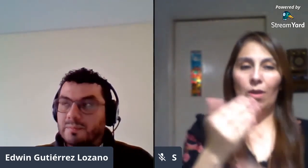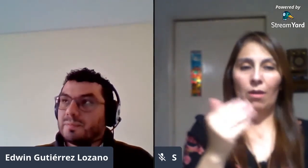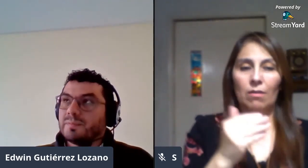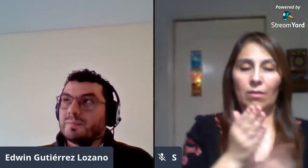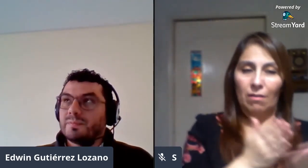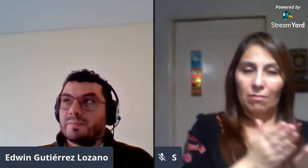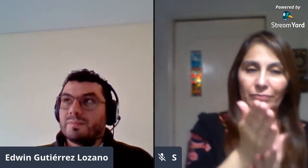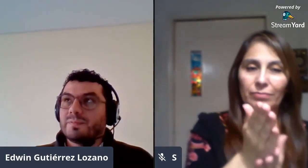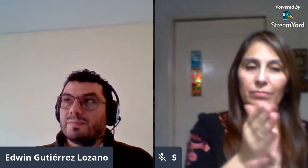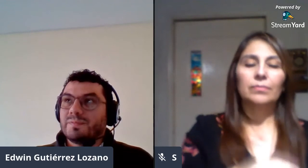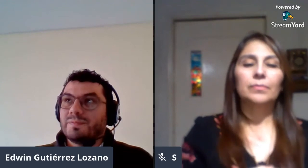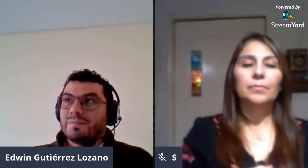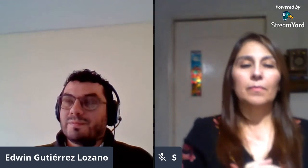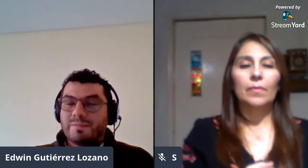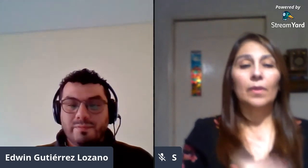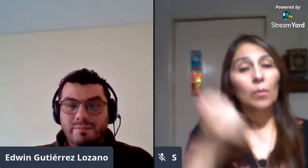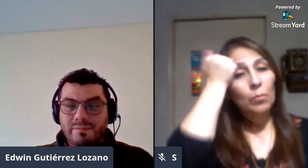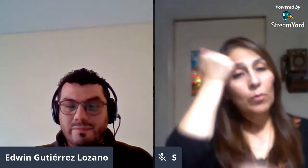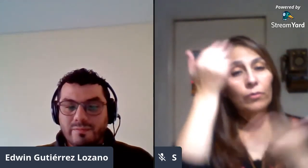Profe.